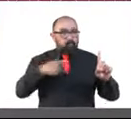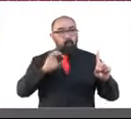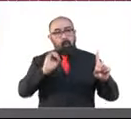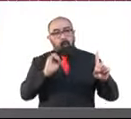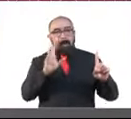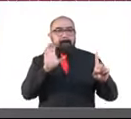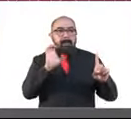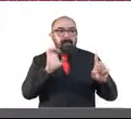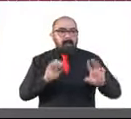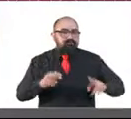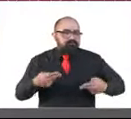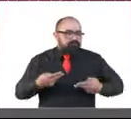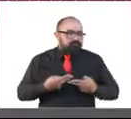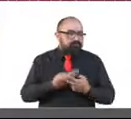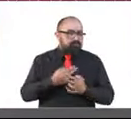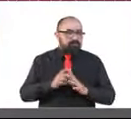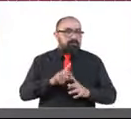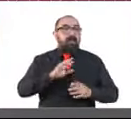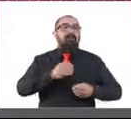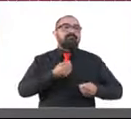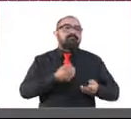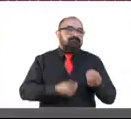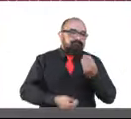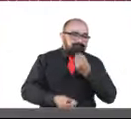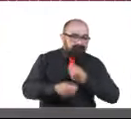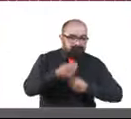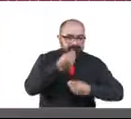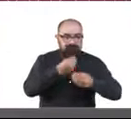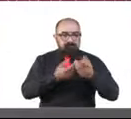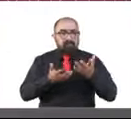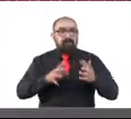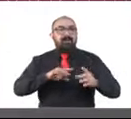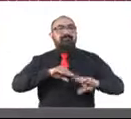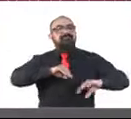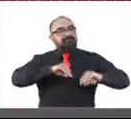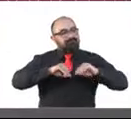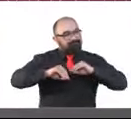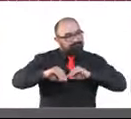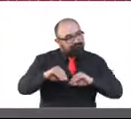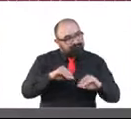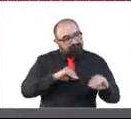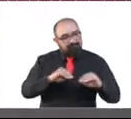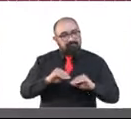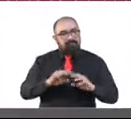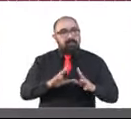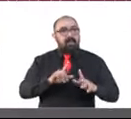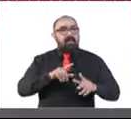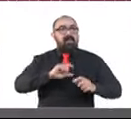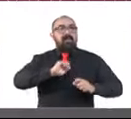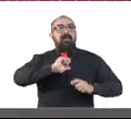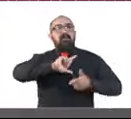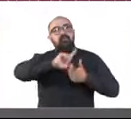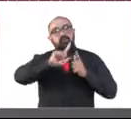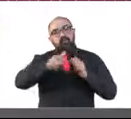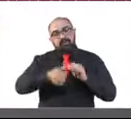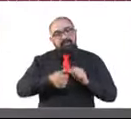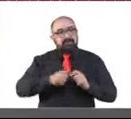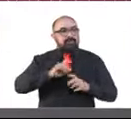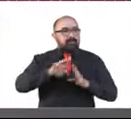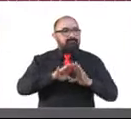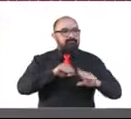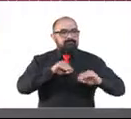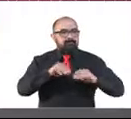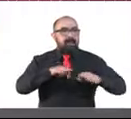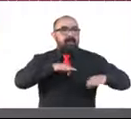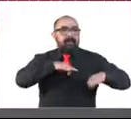que nace, pues va a tener que alimentarse, va a tener que moverse, va a tener que generar distintas actividades que van a generar